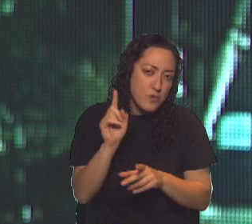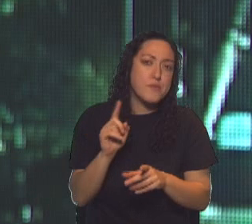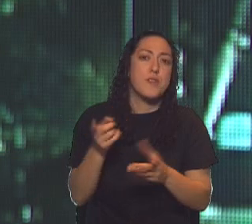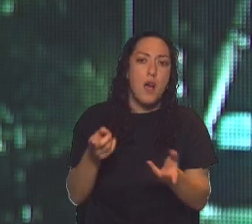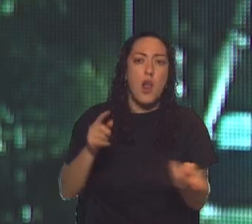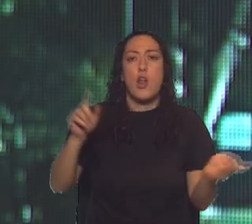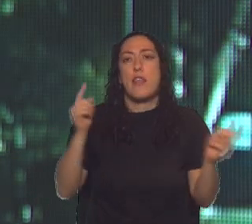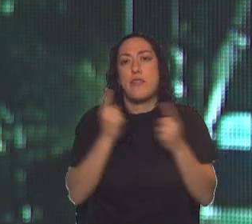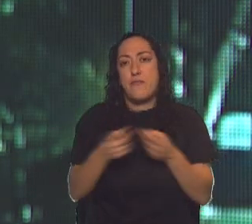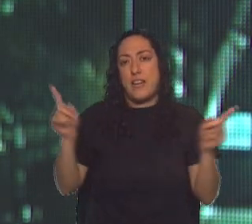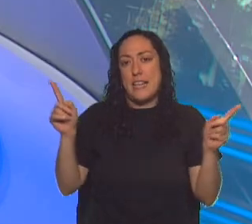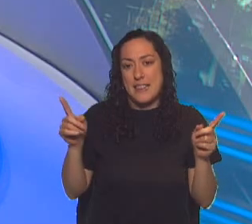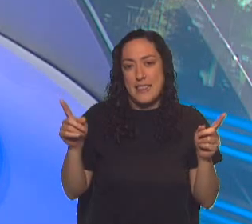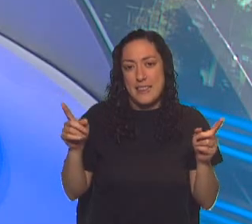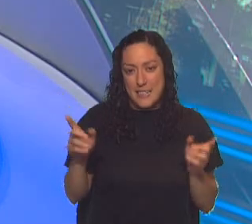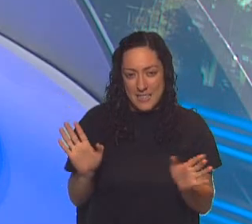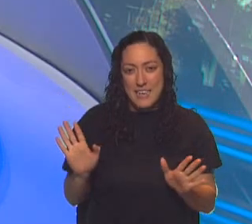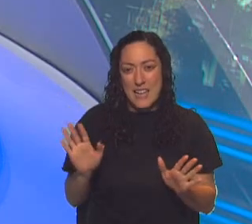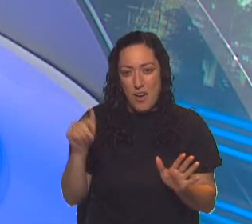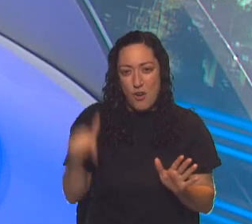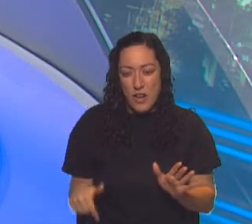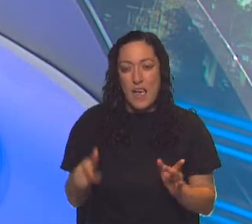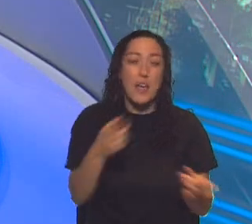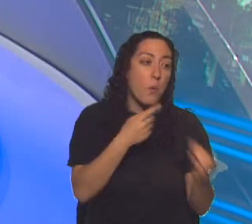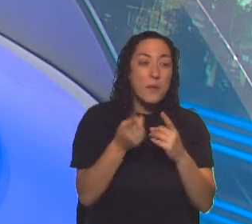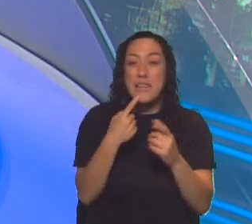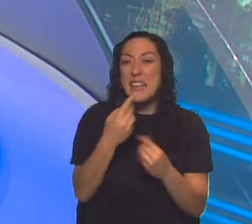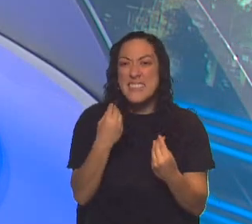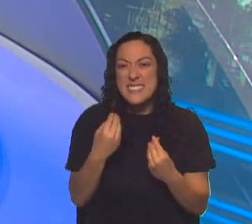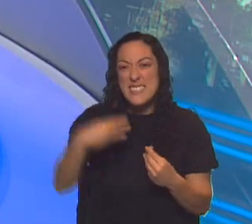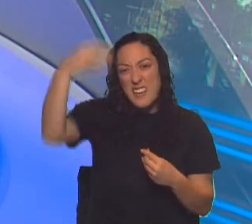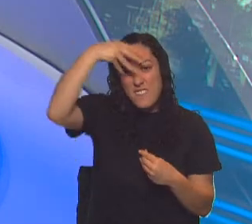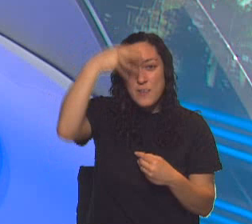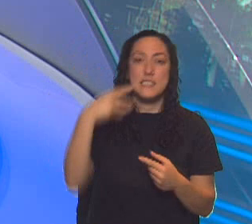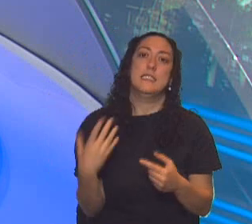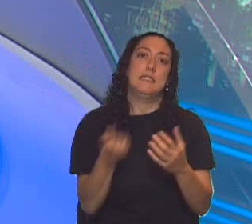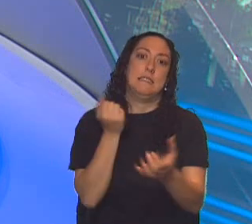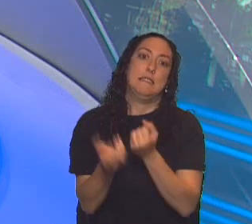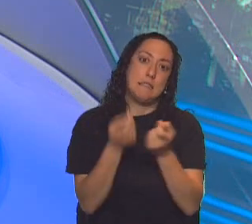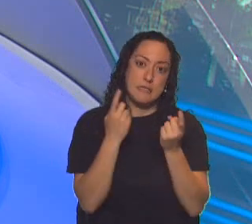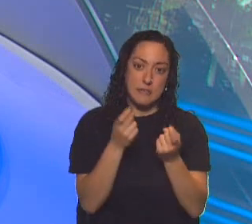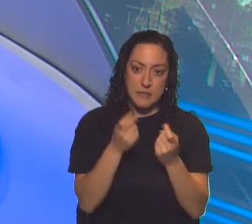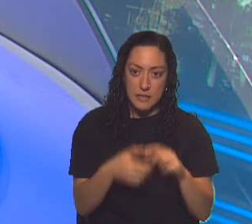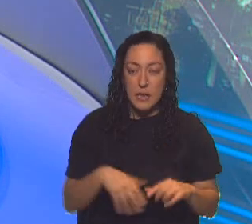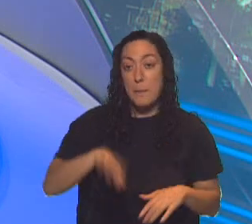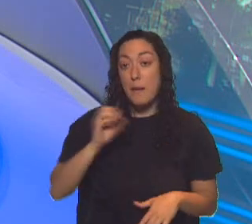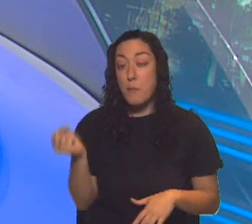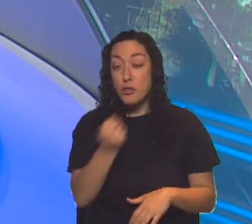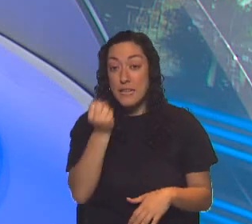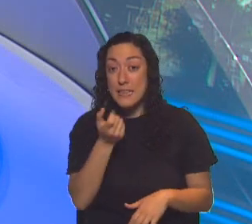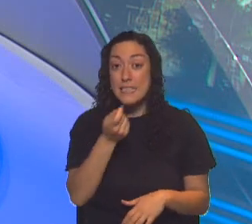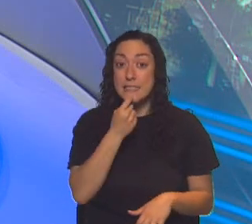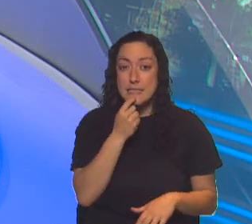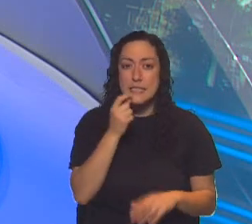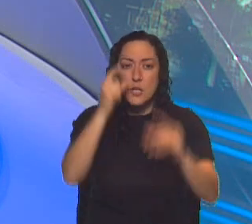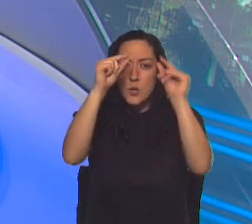ahora evitó que los ganara y ella las encuestas dicen que necesita ganarlos yo creo que son importantes cuando uno ve las